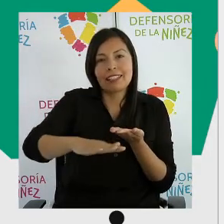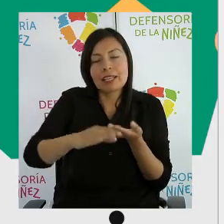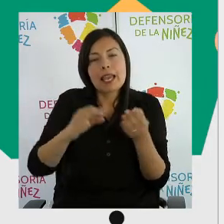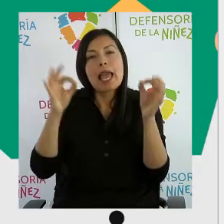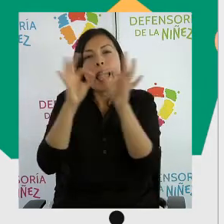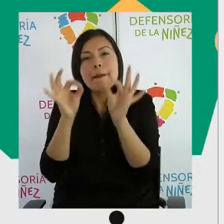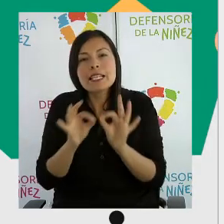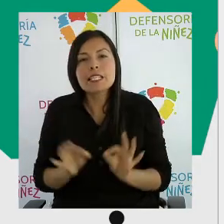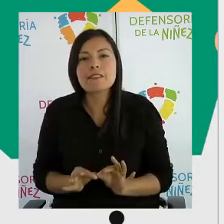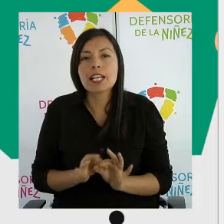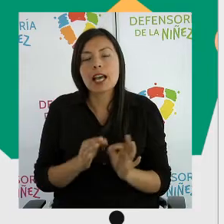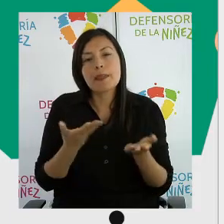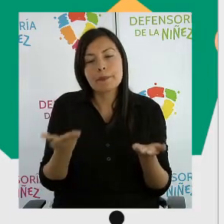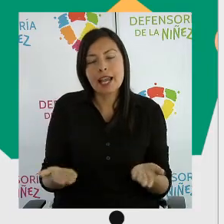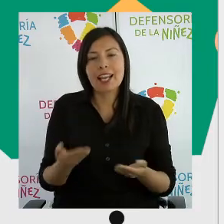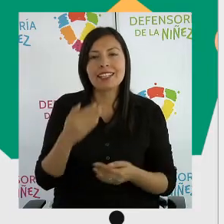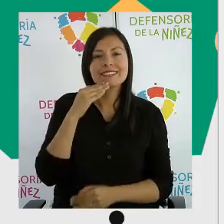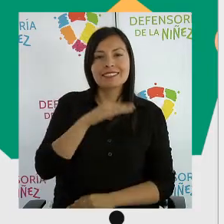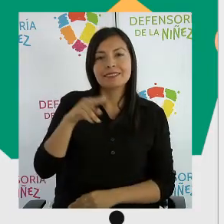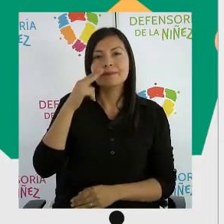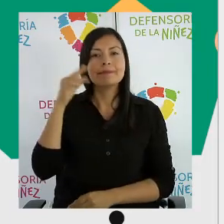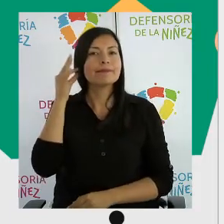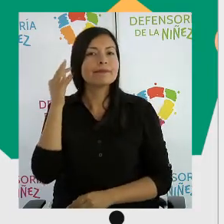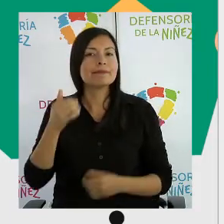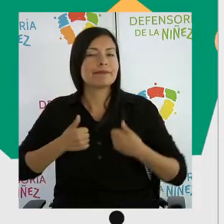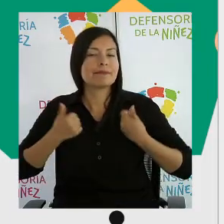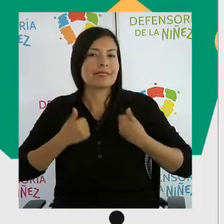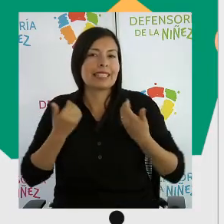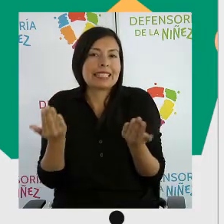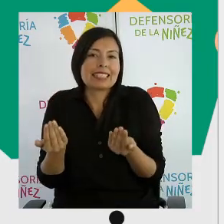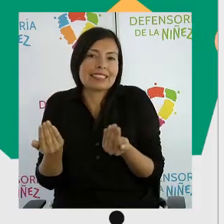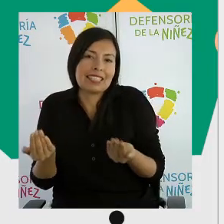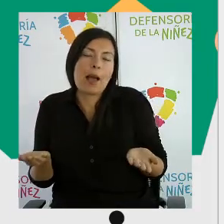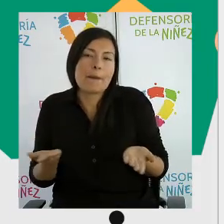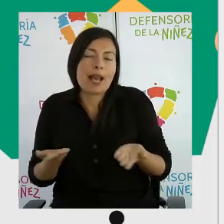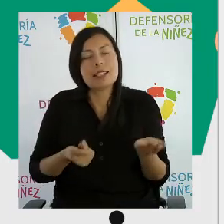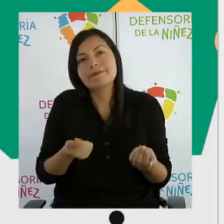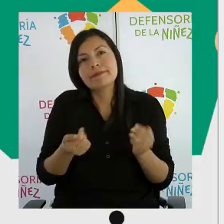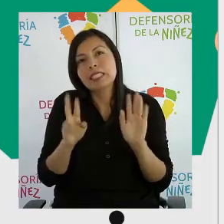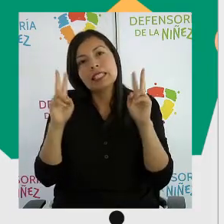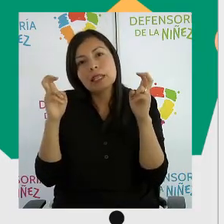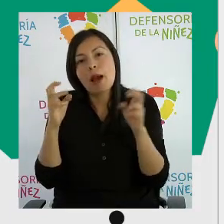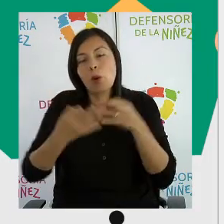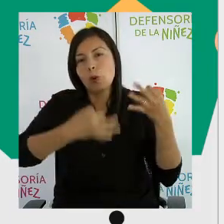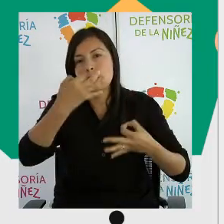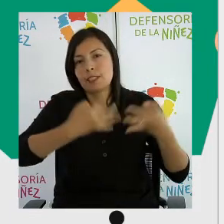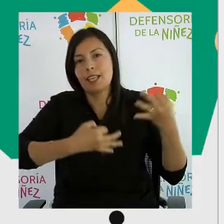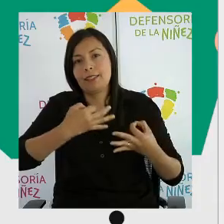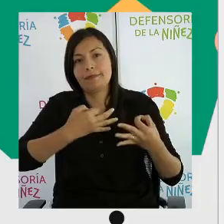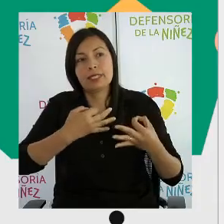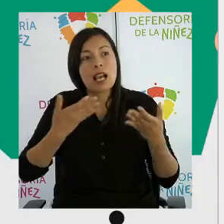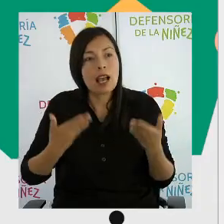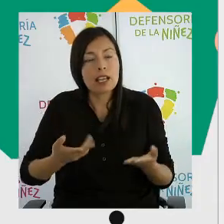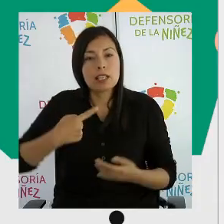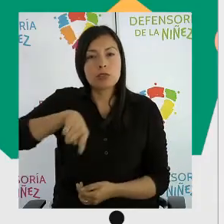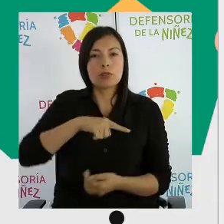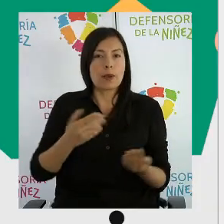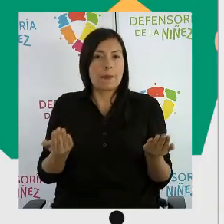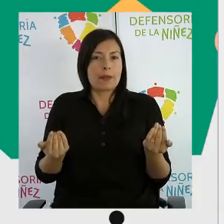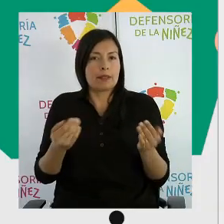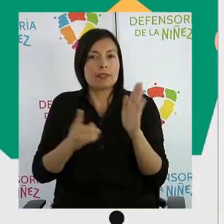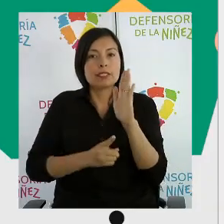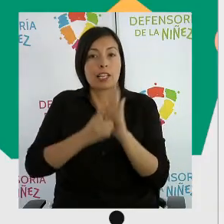niñas y adolescentes requieren en los procedimientos administrativos o judiciales que les afecten. Y desde ahí lo que nosotros esperamos es que el